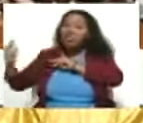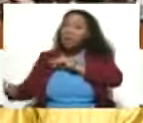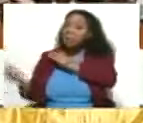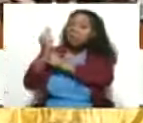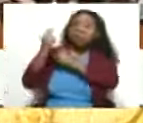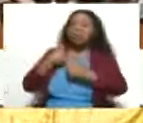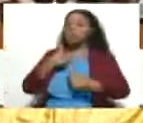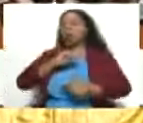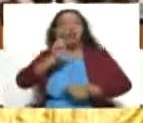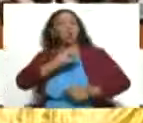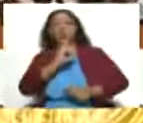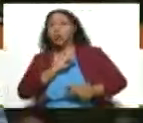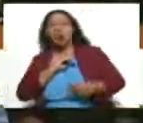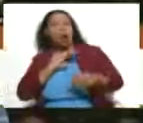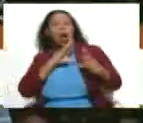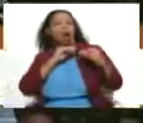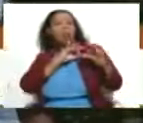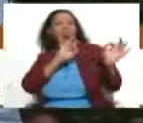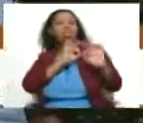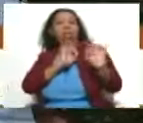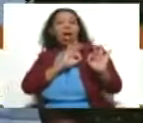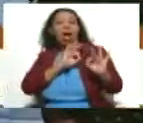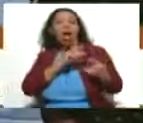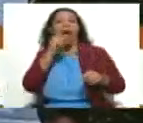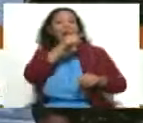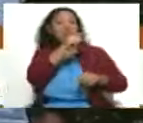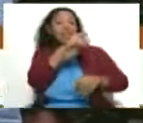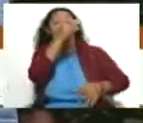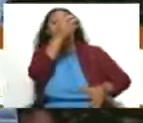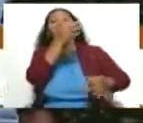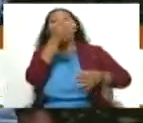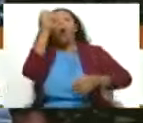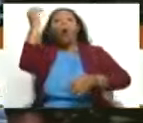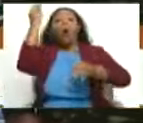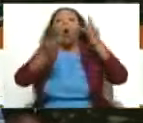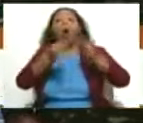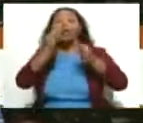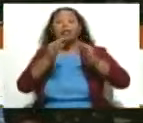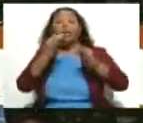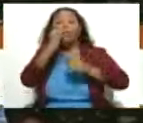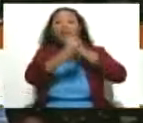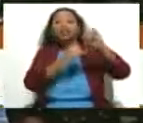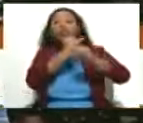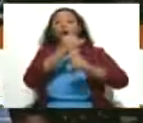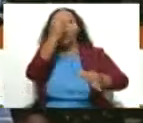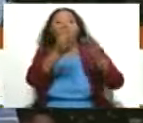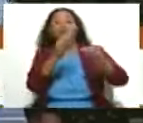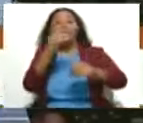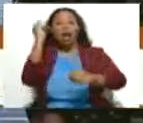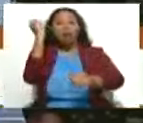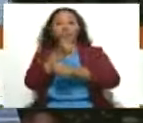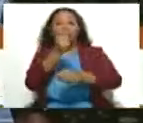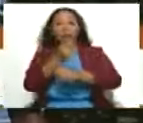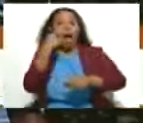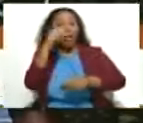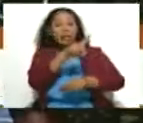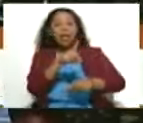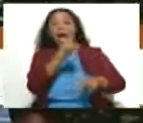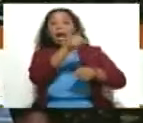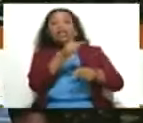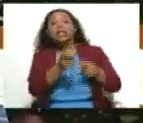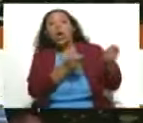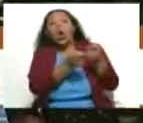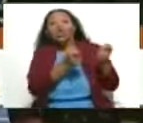la Corte Internacional de Justicia. ¿Por qué la Corte Internacional de Justicia? ¿Quién controla la Corte Internacional de Justicia?